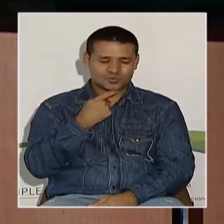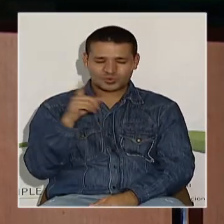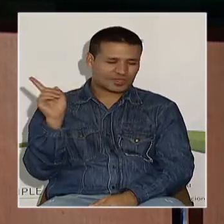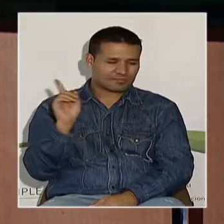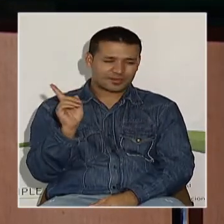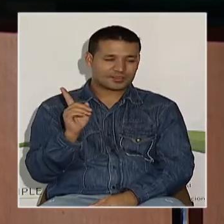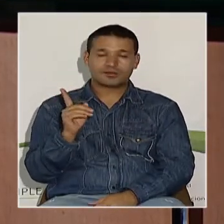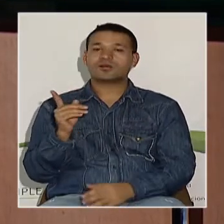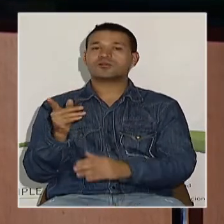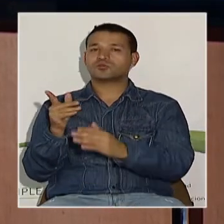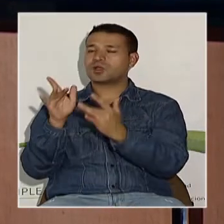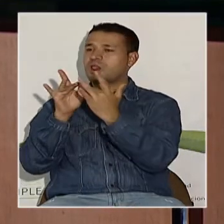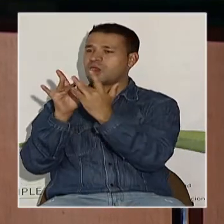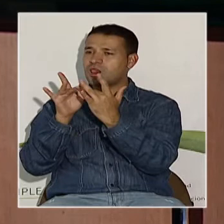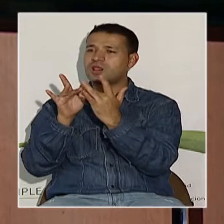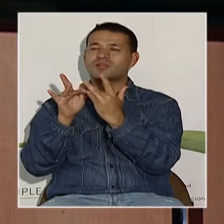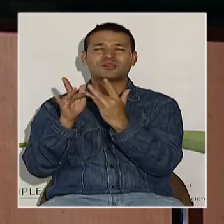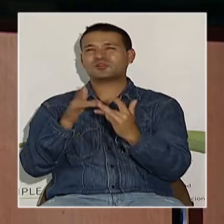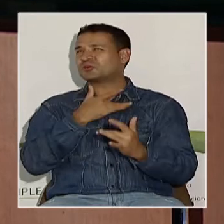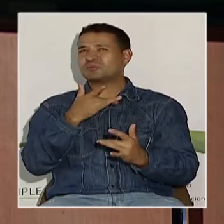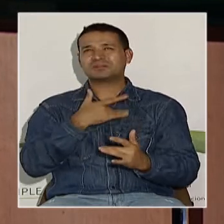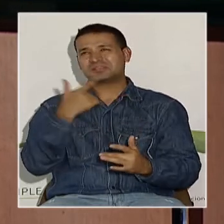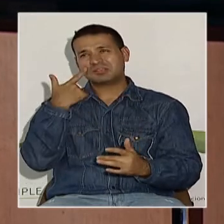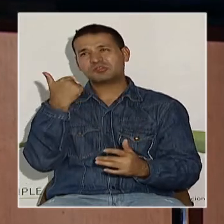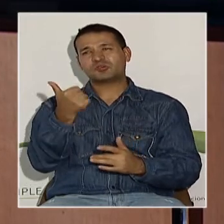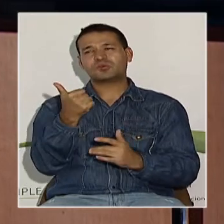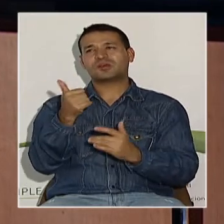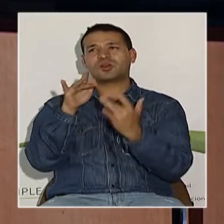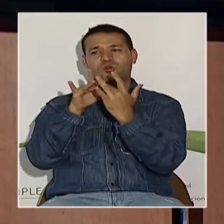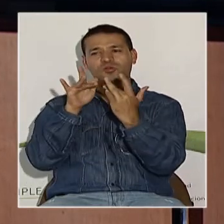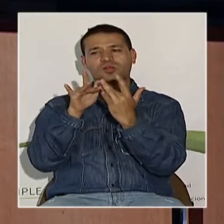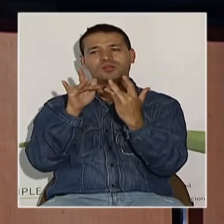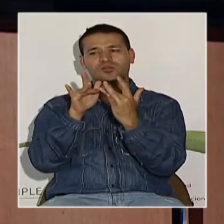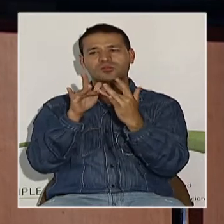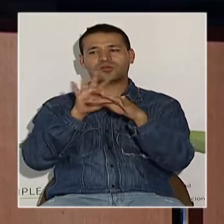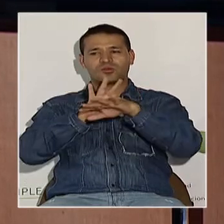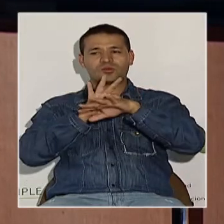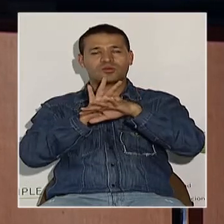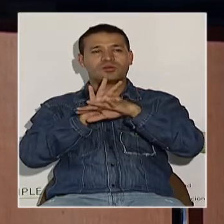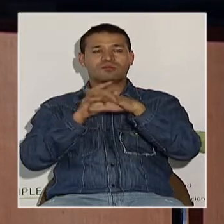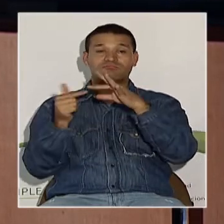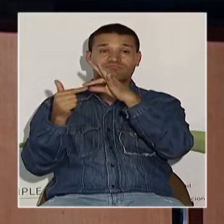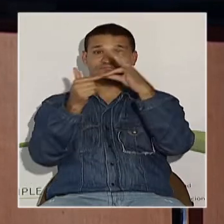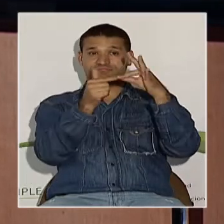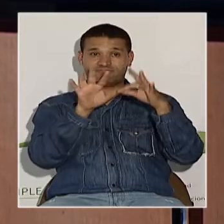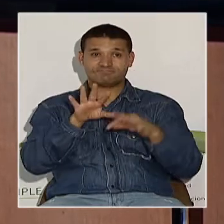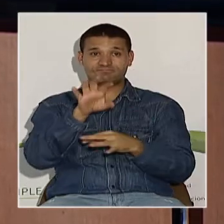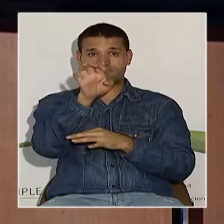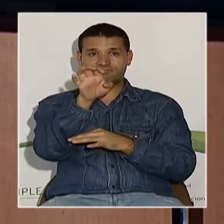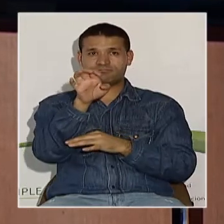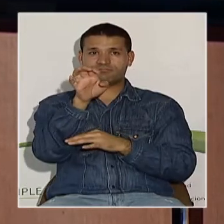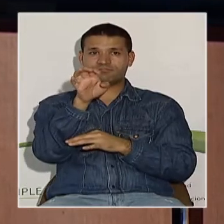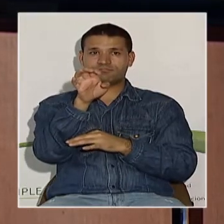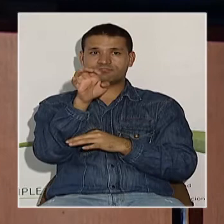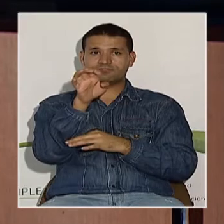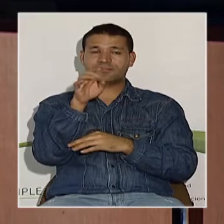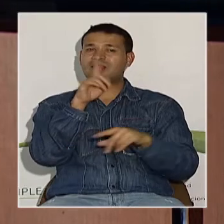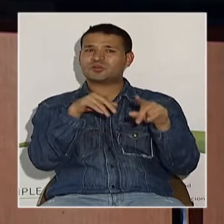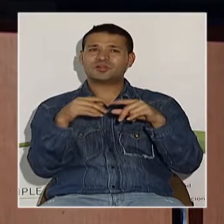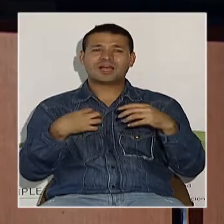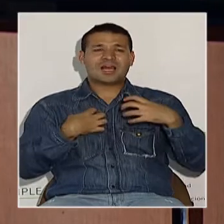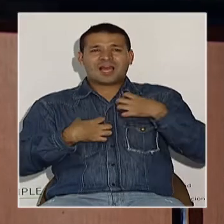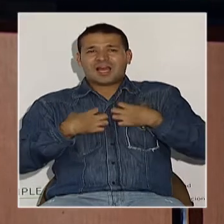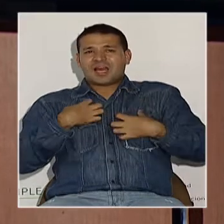¿Qué pasó? ¿Por qué no te sentís bien? Algunas veces es más el miedo y los mitos que la realidad. Algunas veces